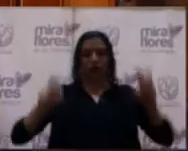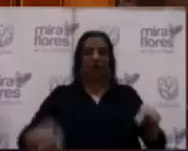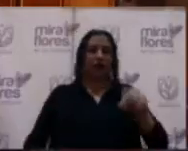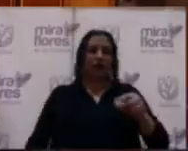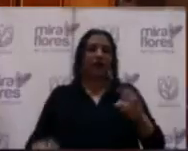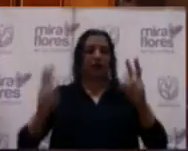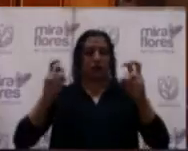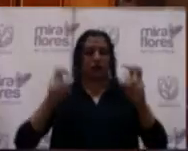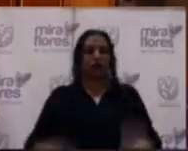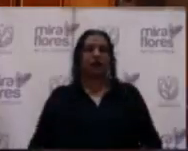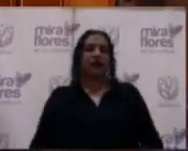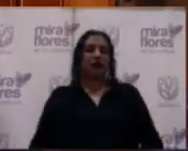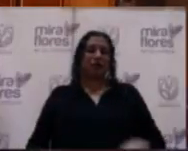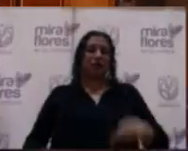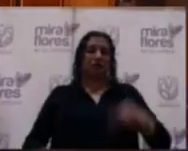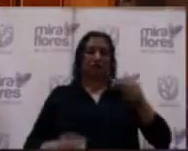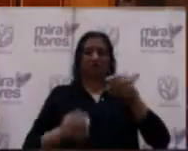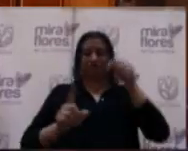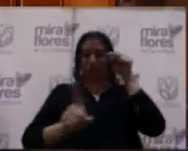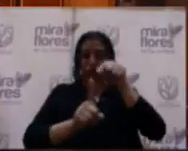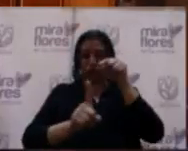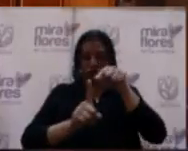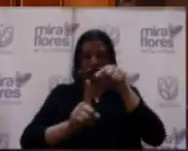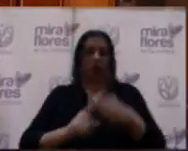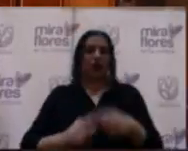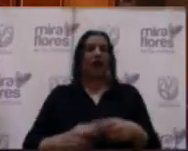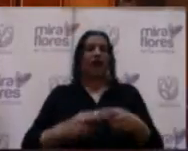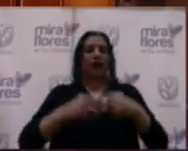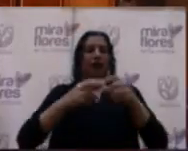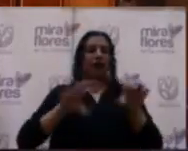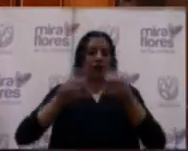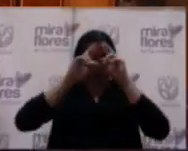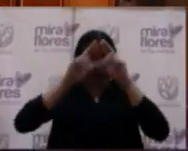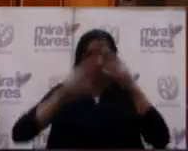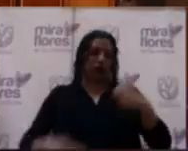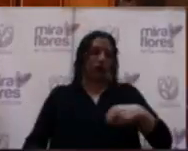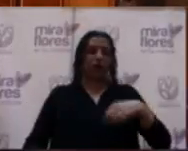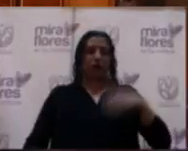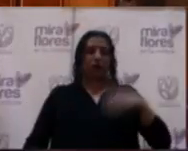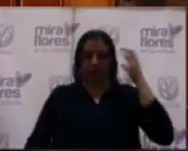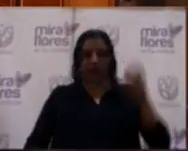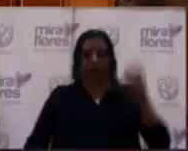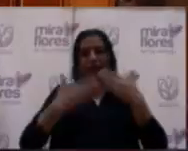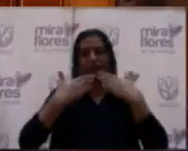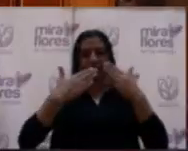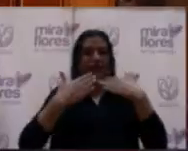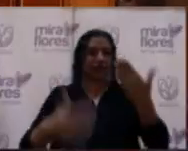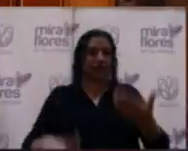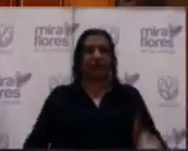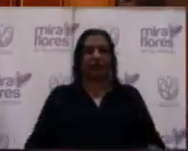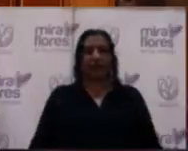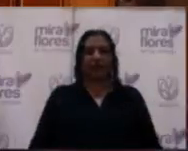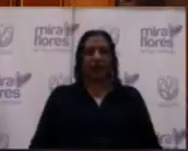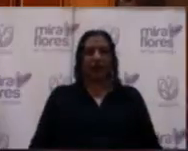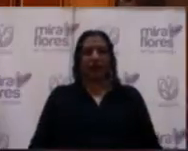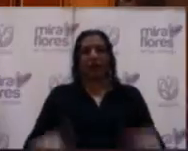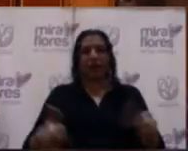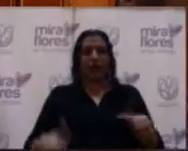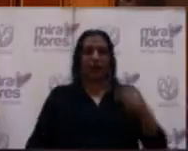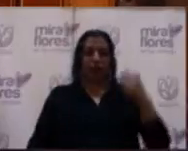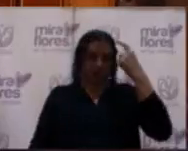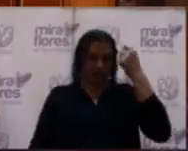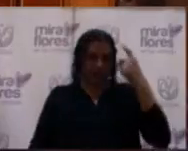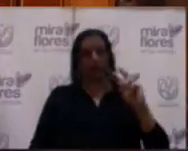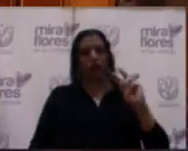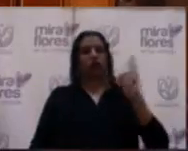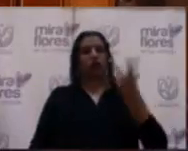es un tema estrictamente vecinal y de hacernos respetar. Simple y llanamente eso. Gracias, señor alcalde. Bien, entendería por